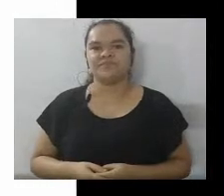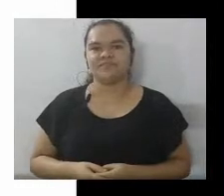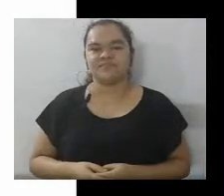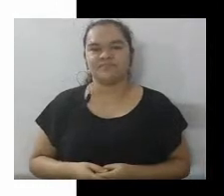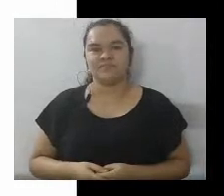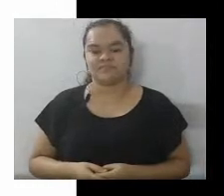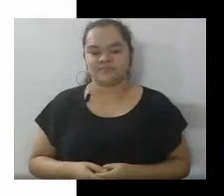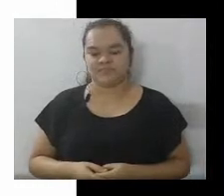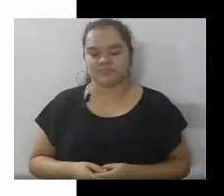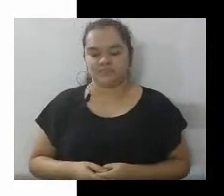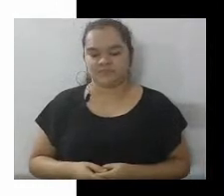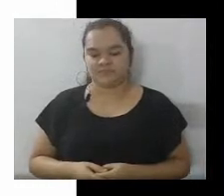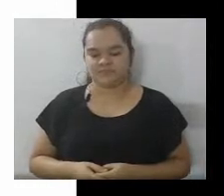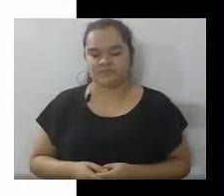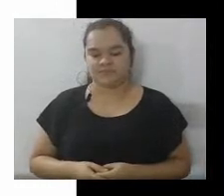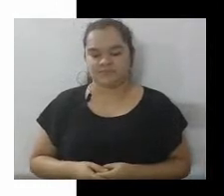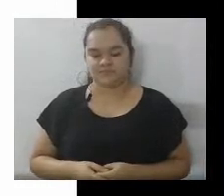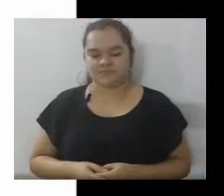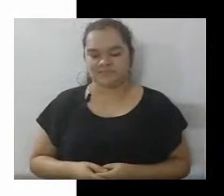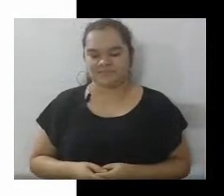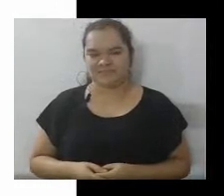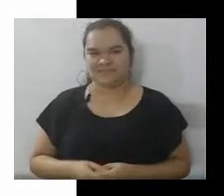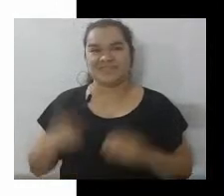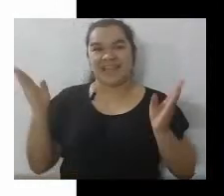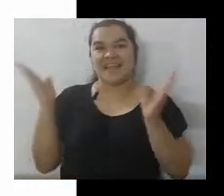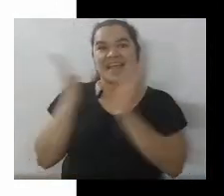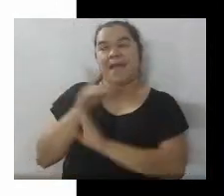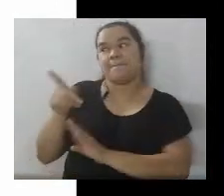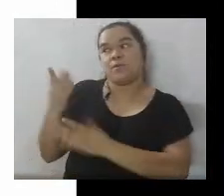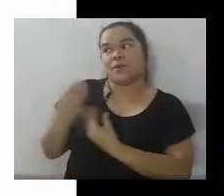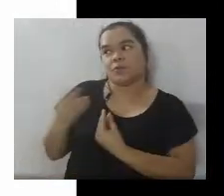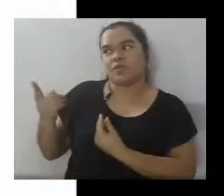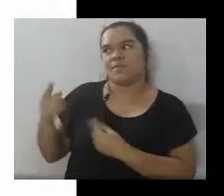¿Estás ahí, Darío? ¿Ayúdame un poquito?